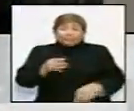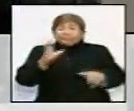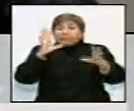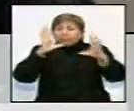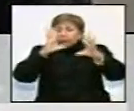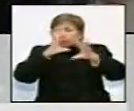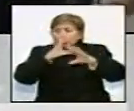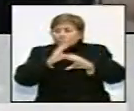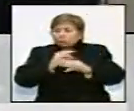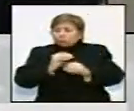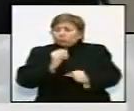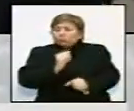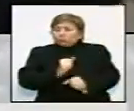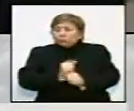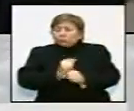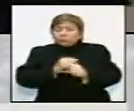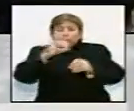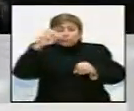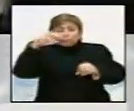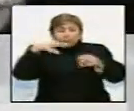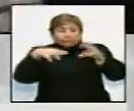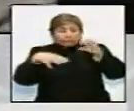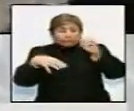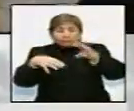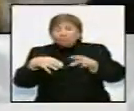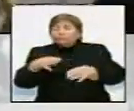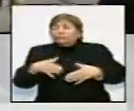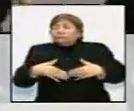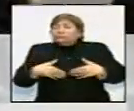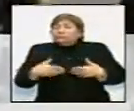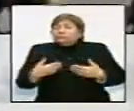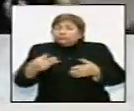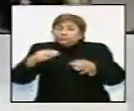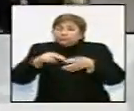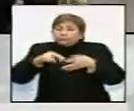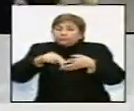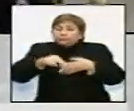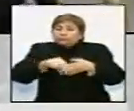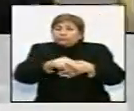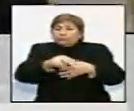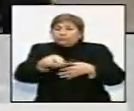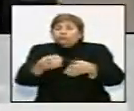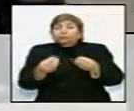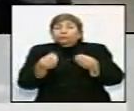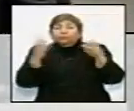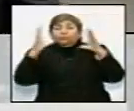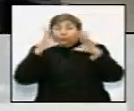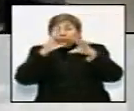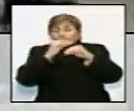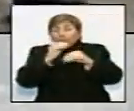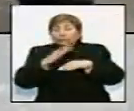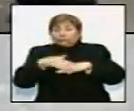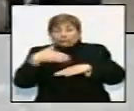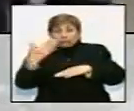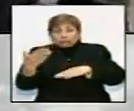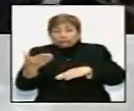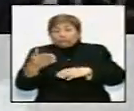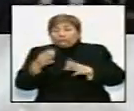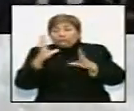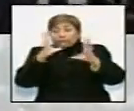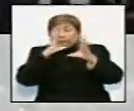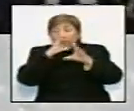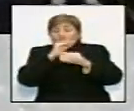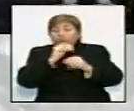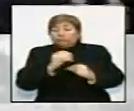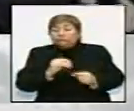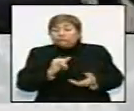nocturno. Tenemos vías iluminadas nocturnas para poder evacuar como lo haríamos en la noche. Creo que el próximo simulacro debería ser una evacuación